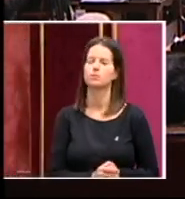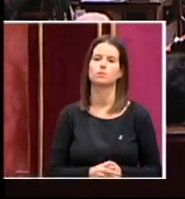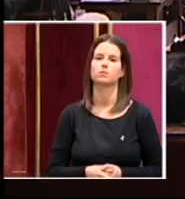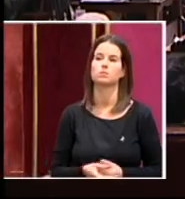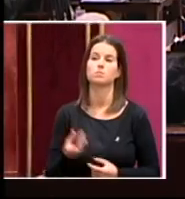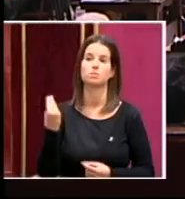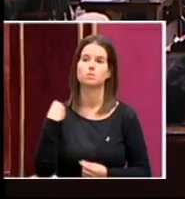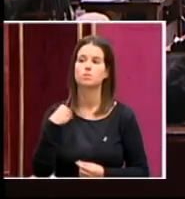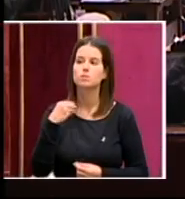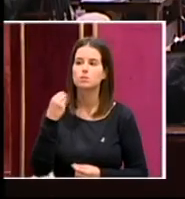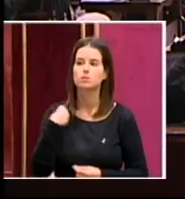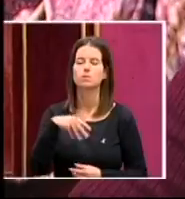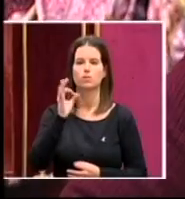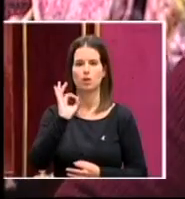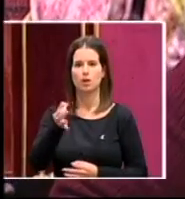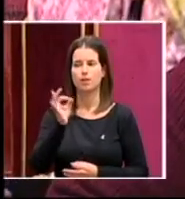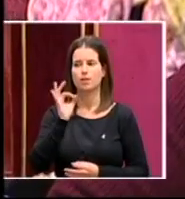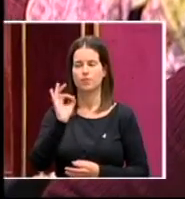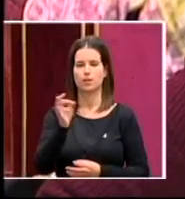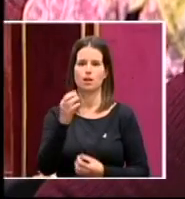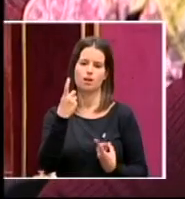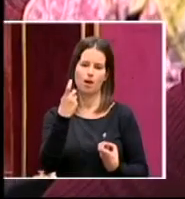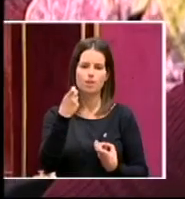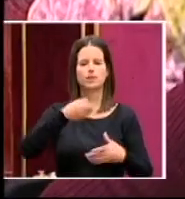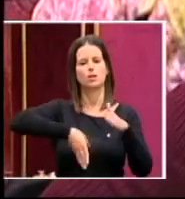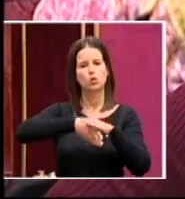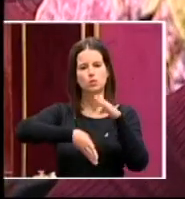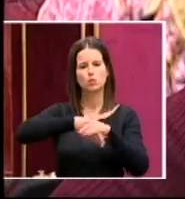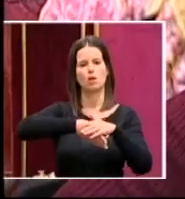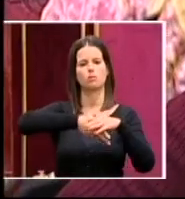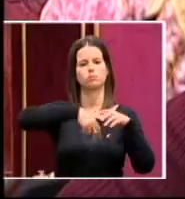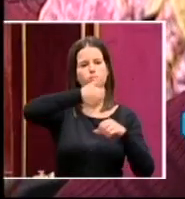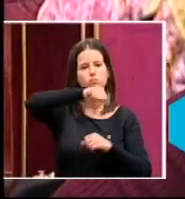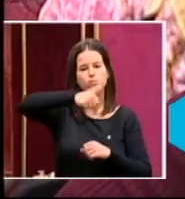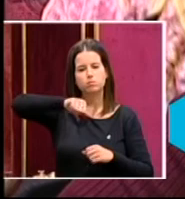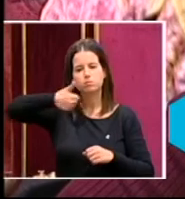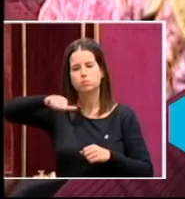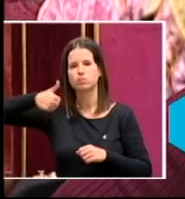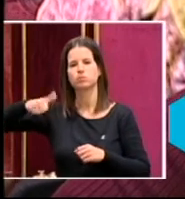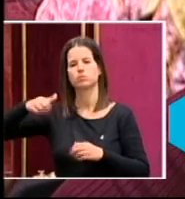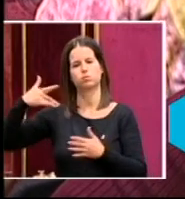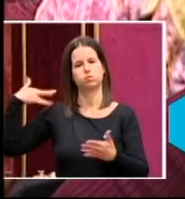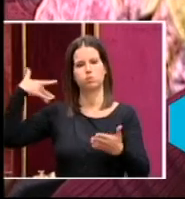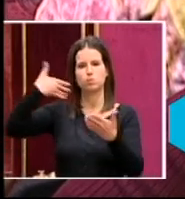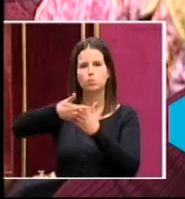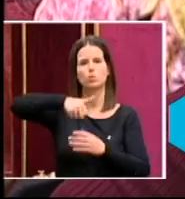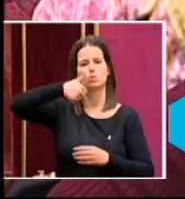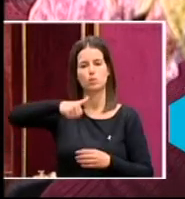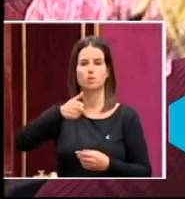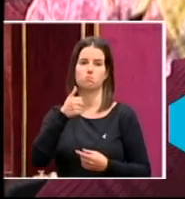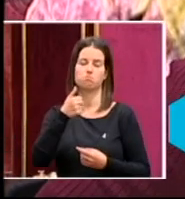Precisamente, es cierto que hay que seguir evaluando, pero llevamos mucho tiempo evaluando y está bastante